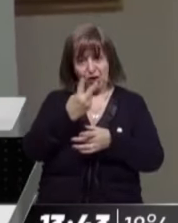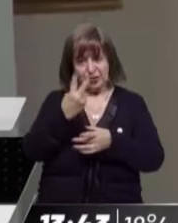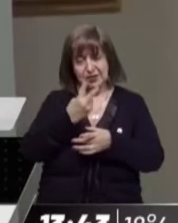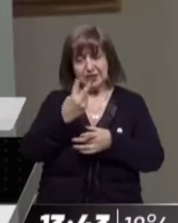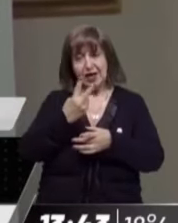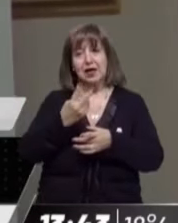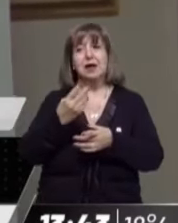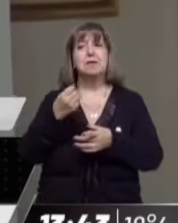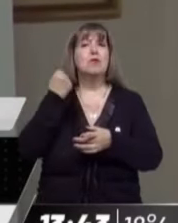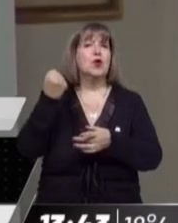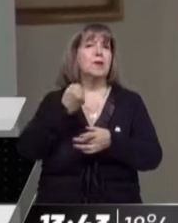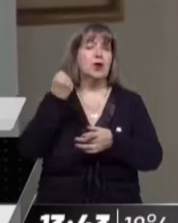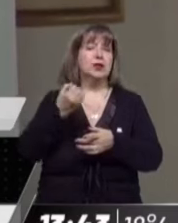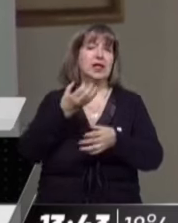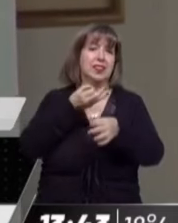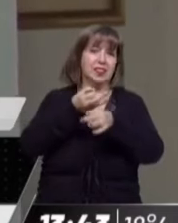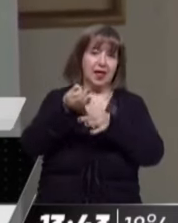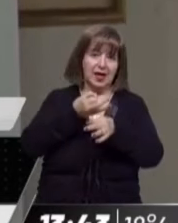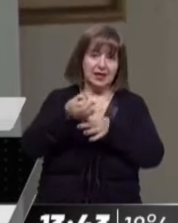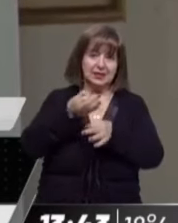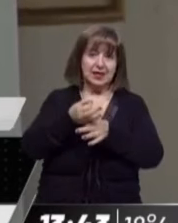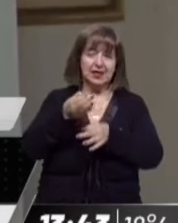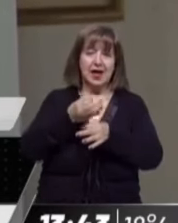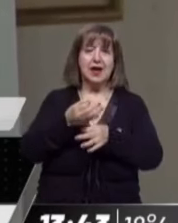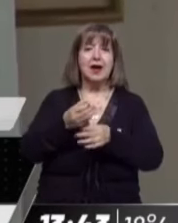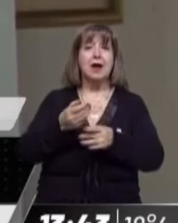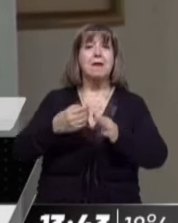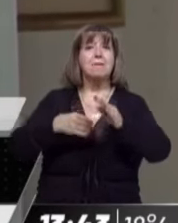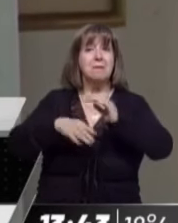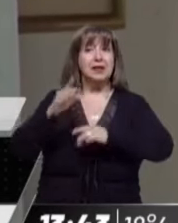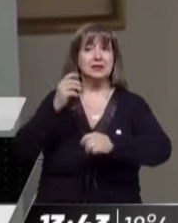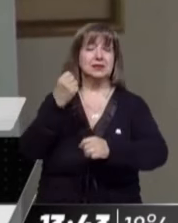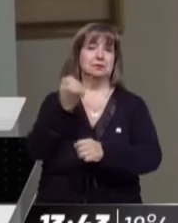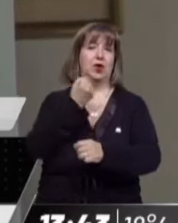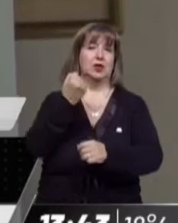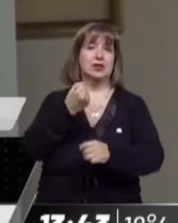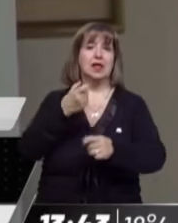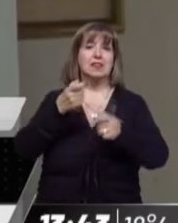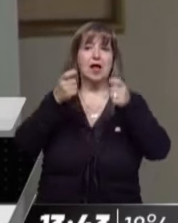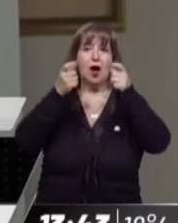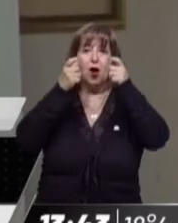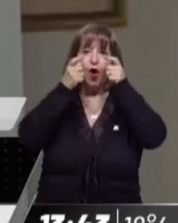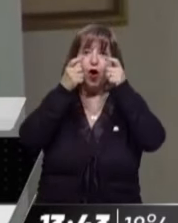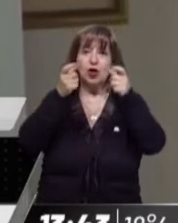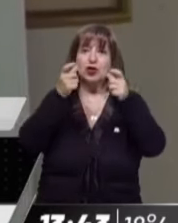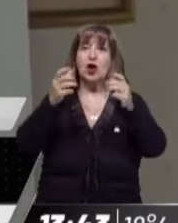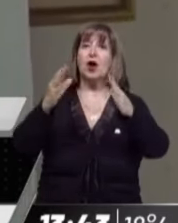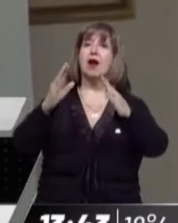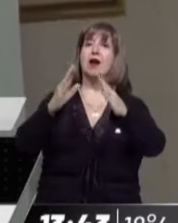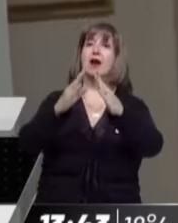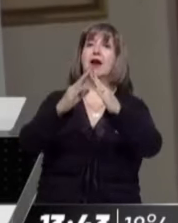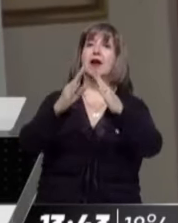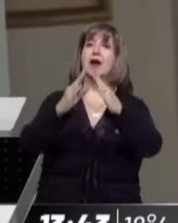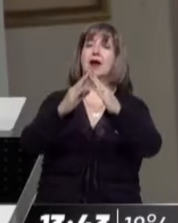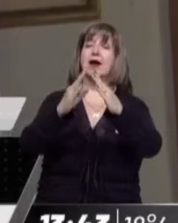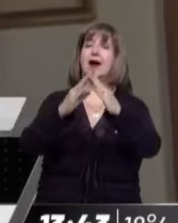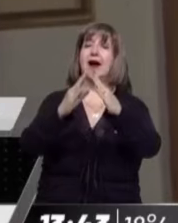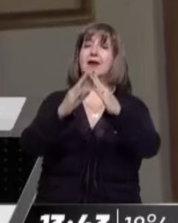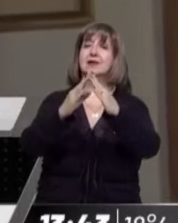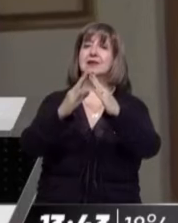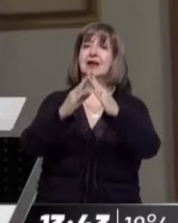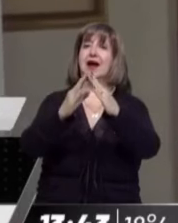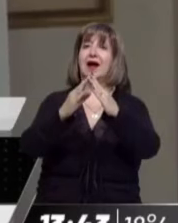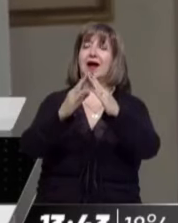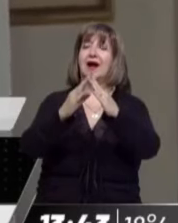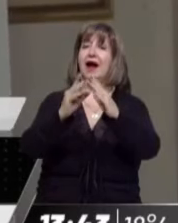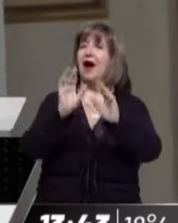Pero la herramienta más importante que el estado debería asumir es el cuidado al domicilio de esta población de altísimo riesgo como se hace